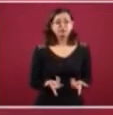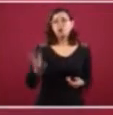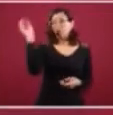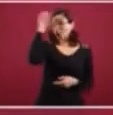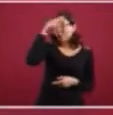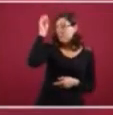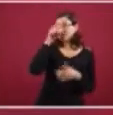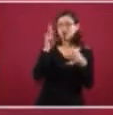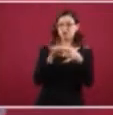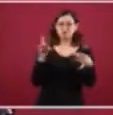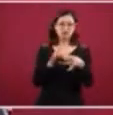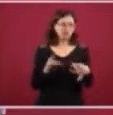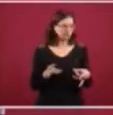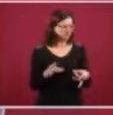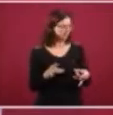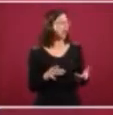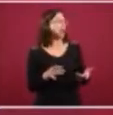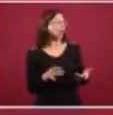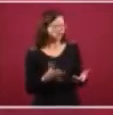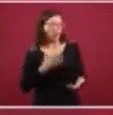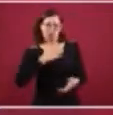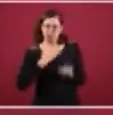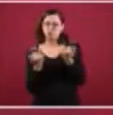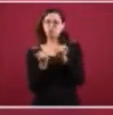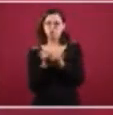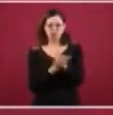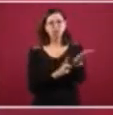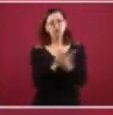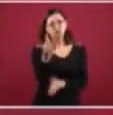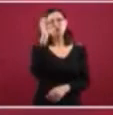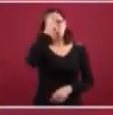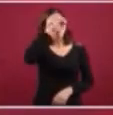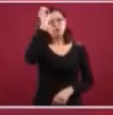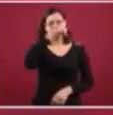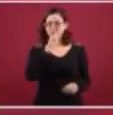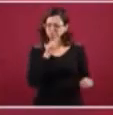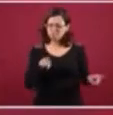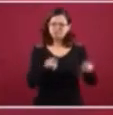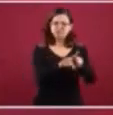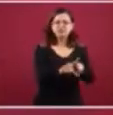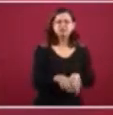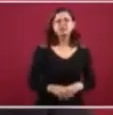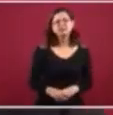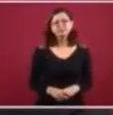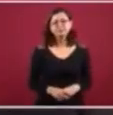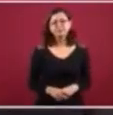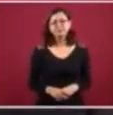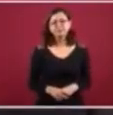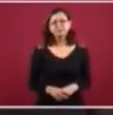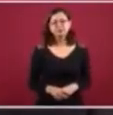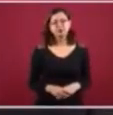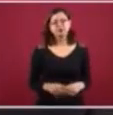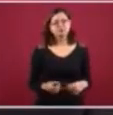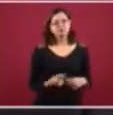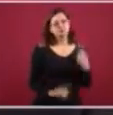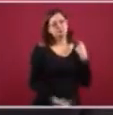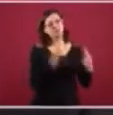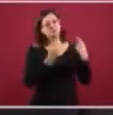opinan, pues yo también tengo el derecho, ¿no?, de opinar, el derecho a la